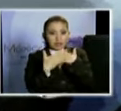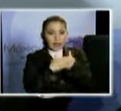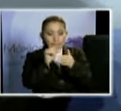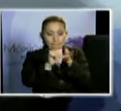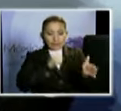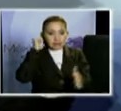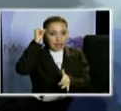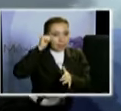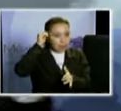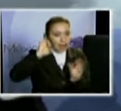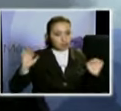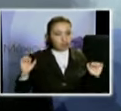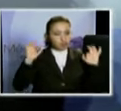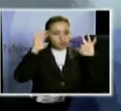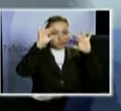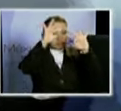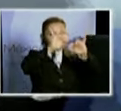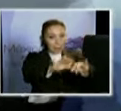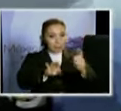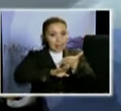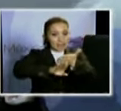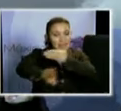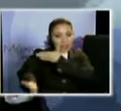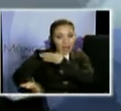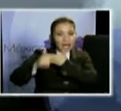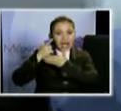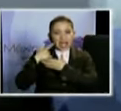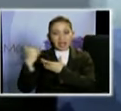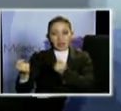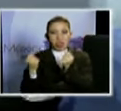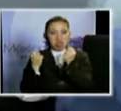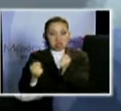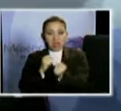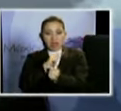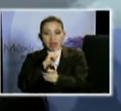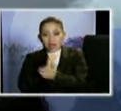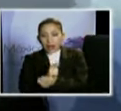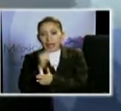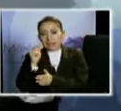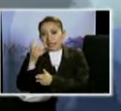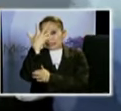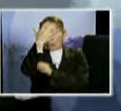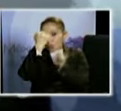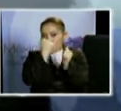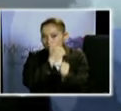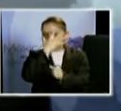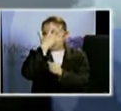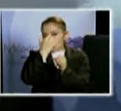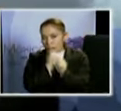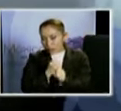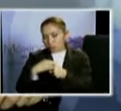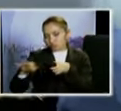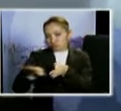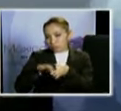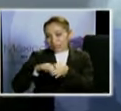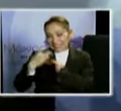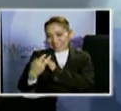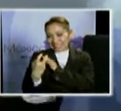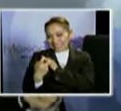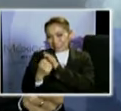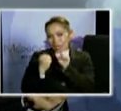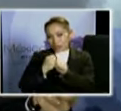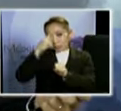de abril habrá un congreso de prevención del crimen, como es el caso cada 5 años, y este año además